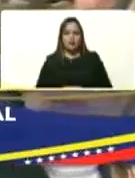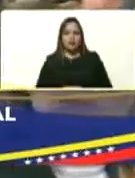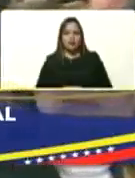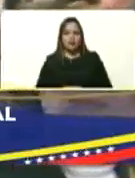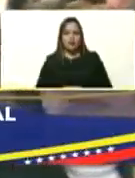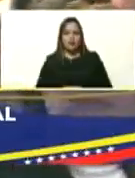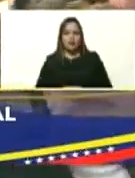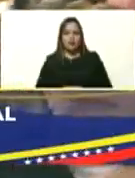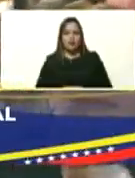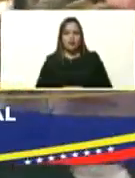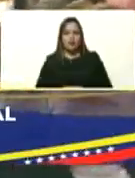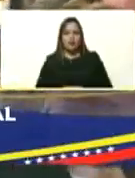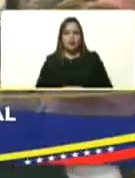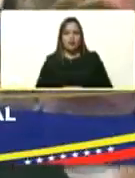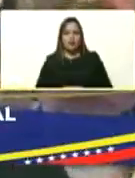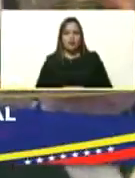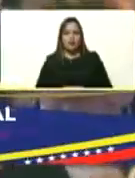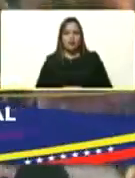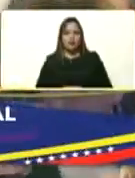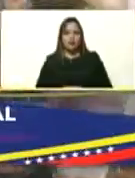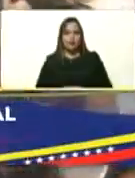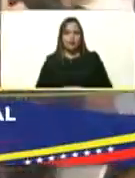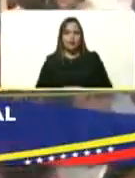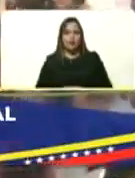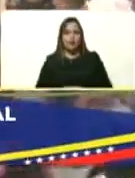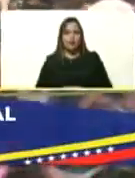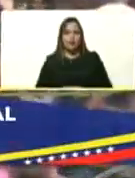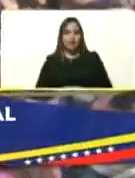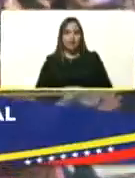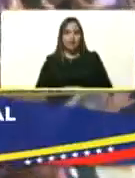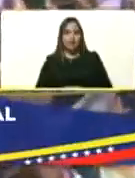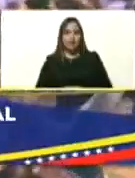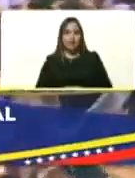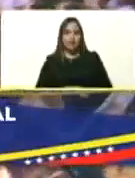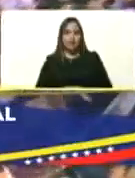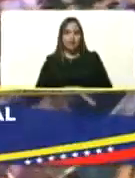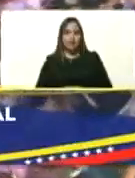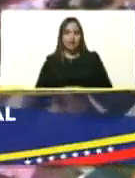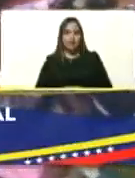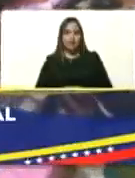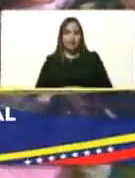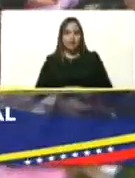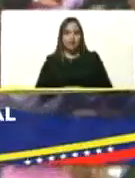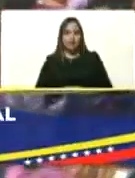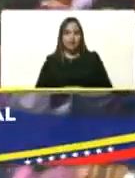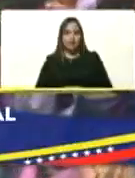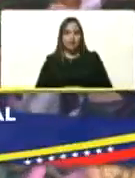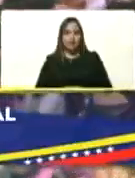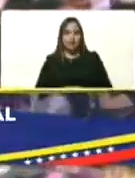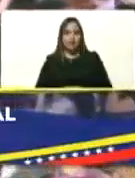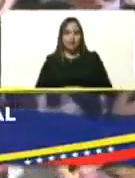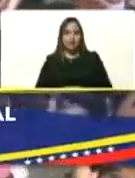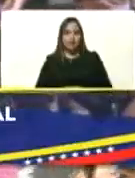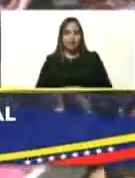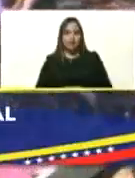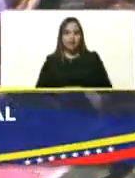Mujeres a una Vida Libre de Violencia. Bueno, es una lucha que nos toca